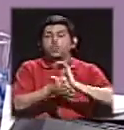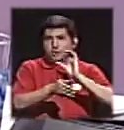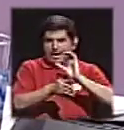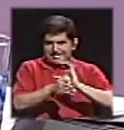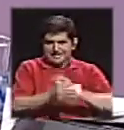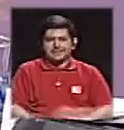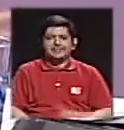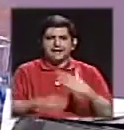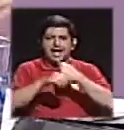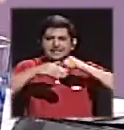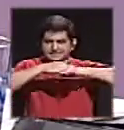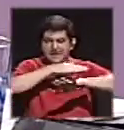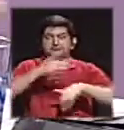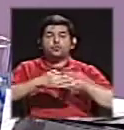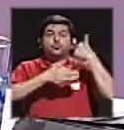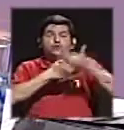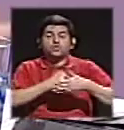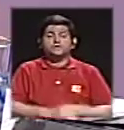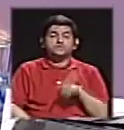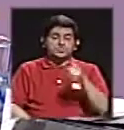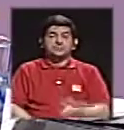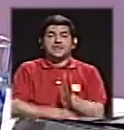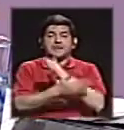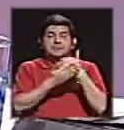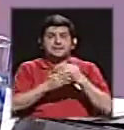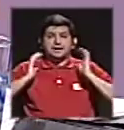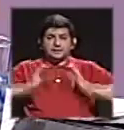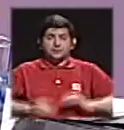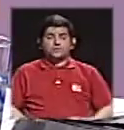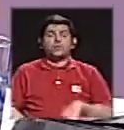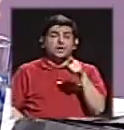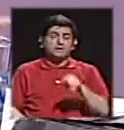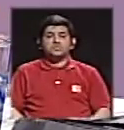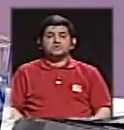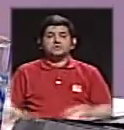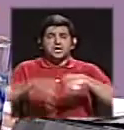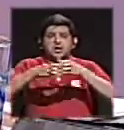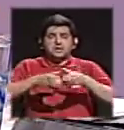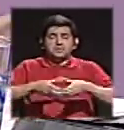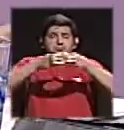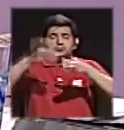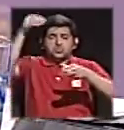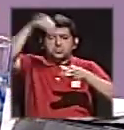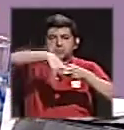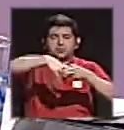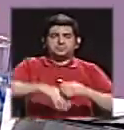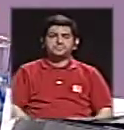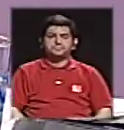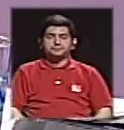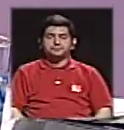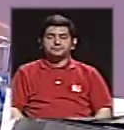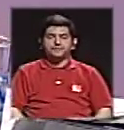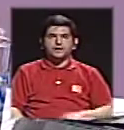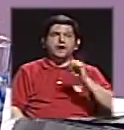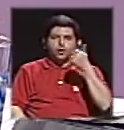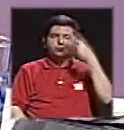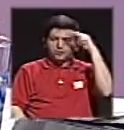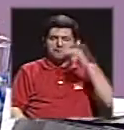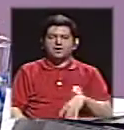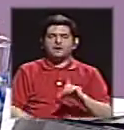clínica donde se hacían abortos, después se tiraban los restos de los fetos por los desagües. O, y este sí me acuerdo, que es de México,